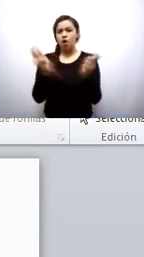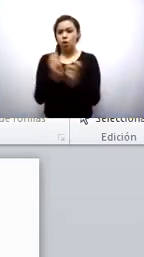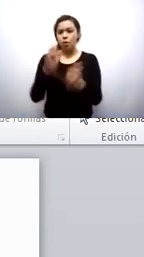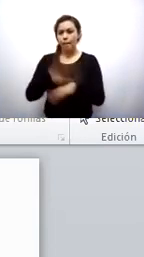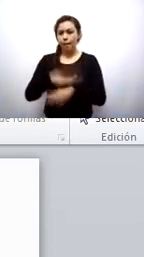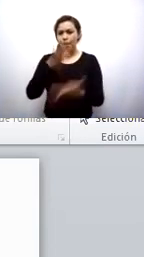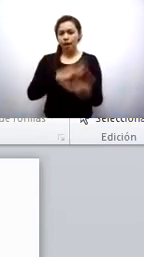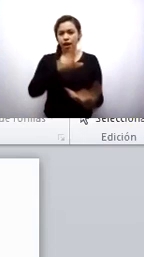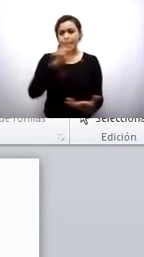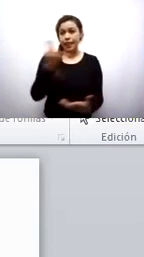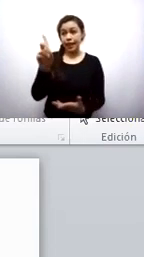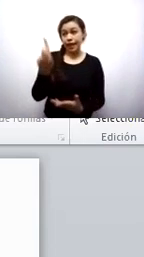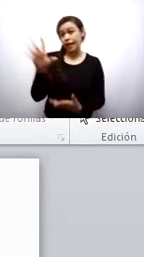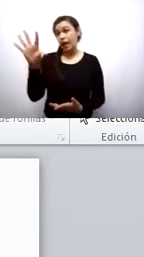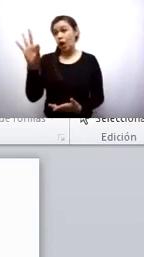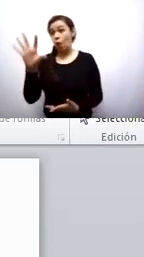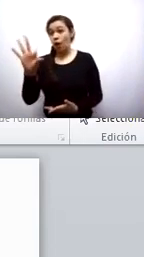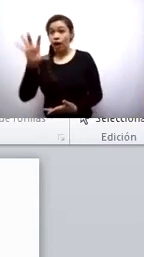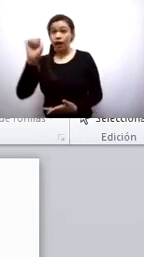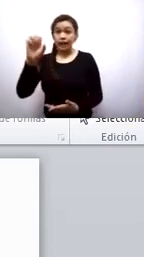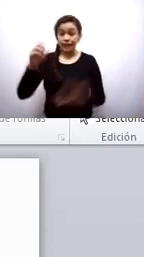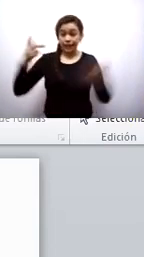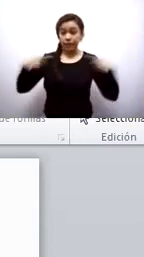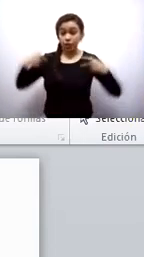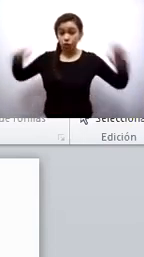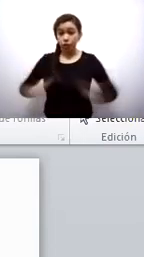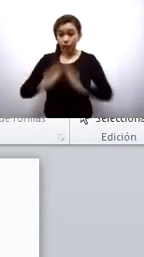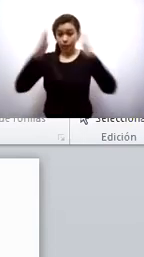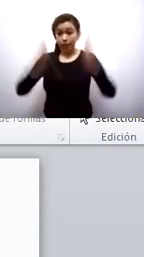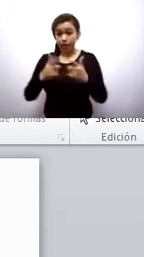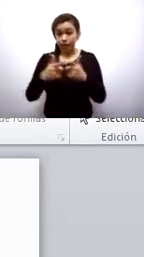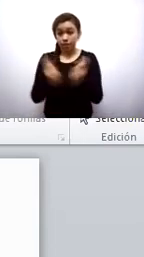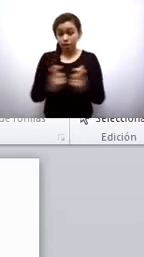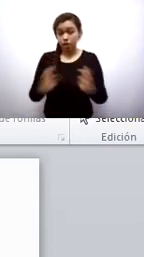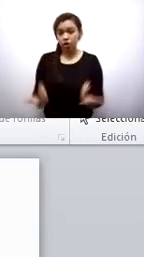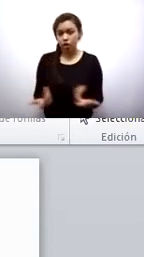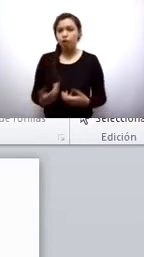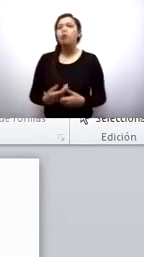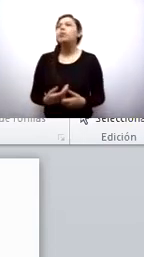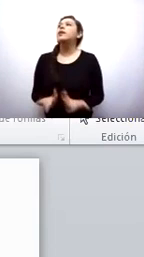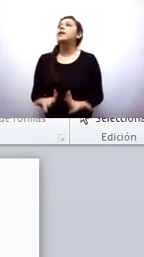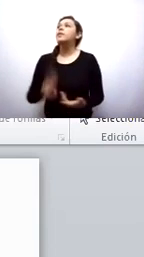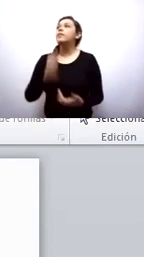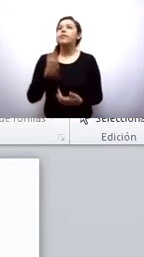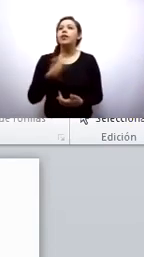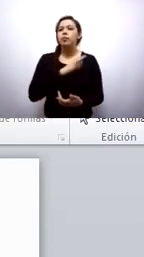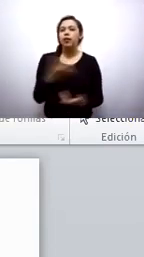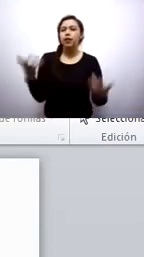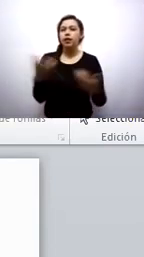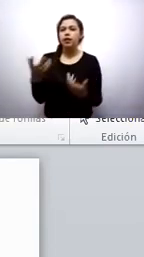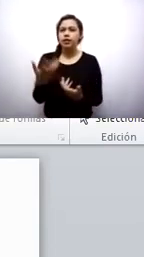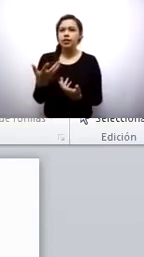grupos de 30, 40, 60 participantes. Es decir, se puede realizar tal vez como